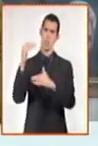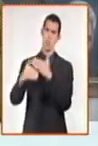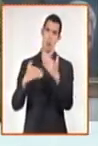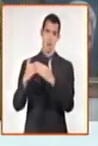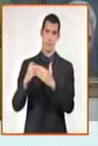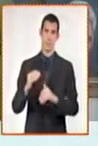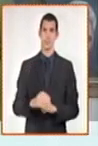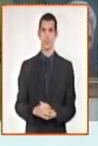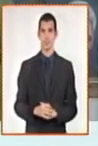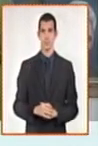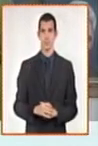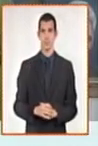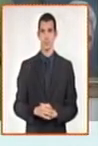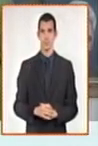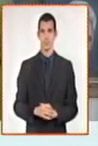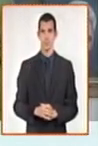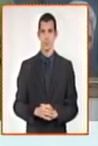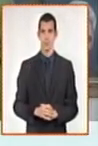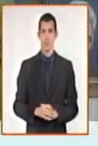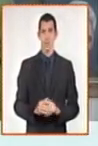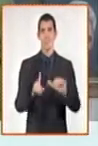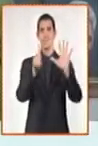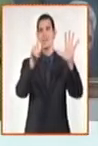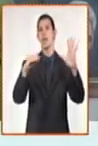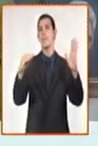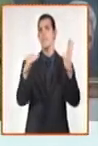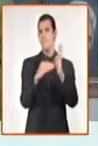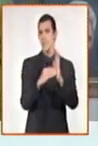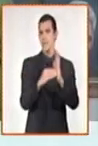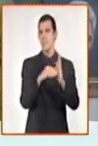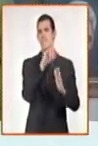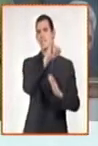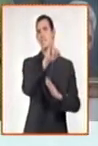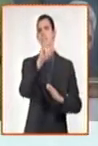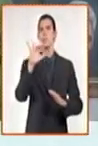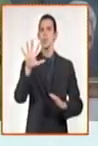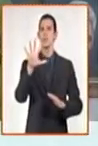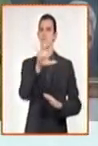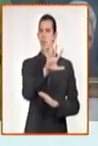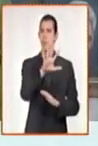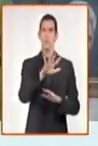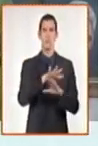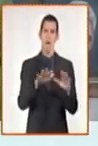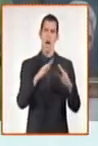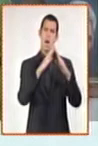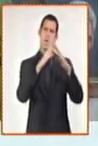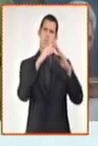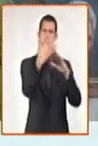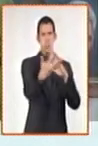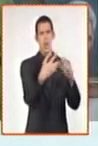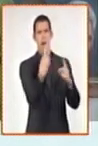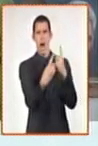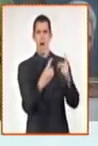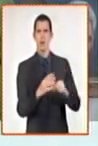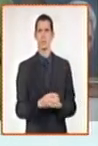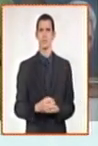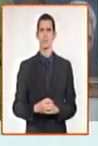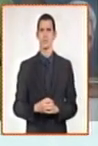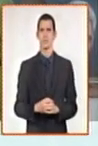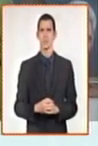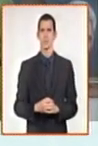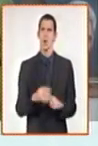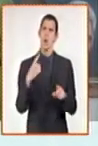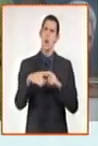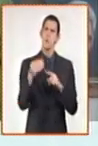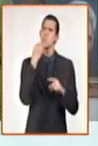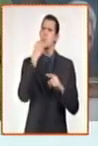5.064 derrumbes totales, 6.655 derrumbes parciales, totales de techo 14.304, y bueno,